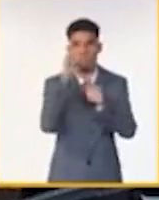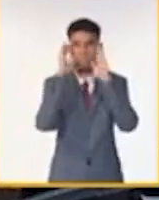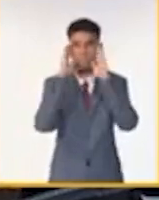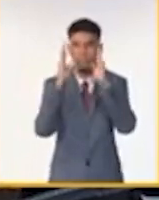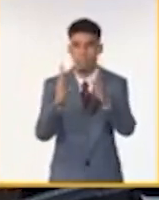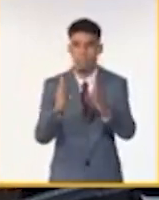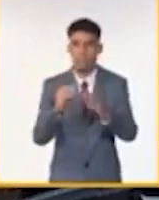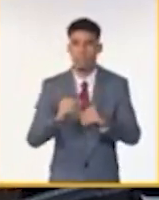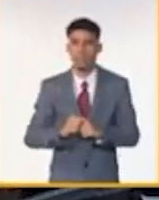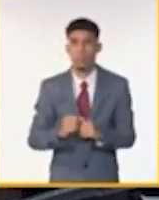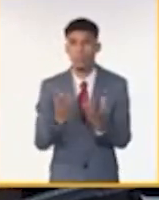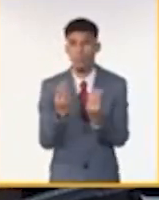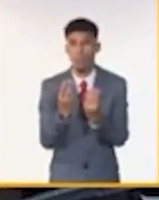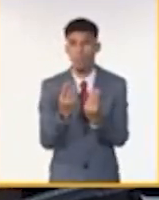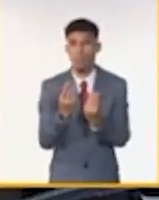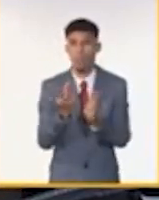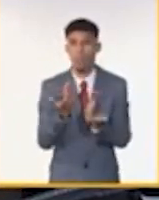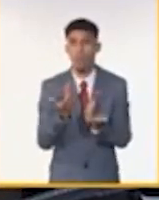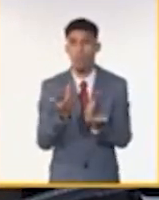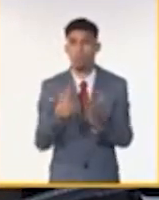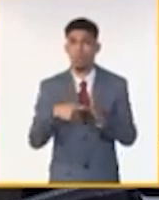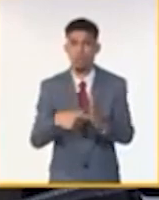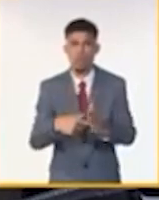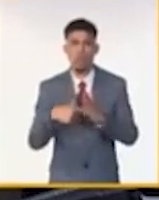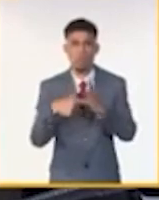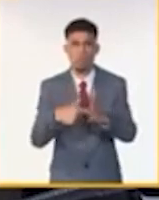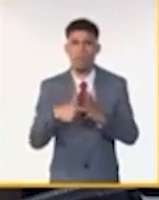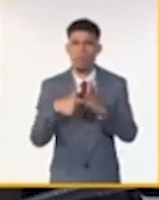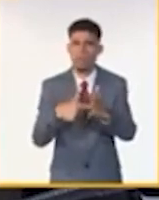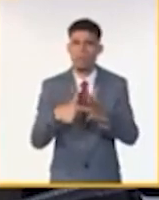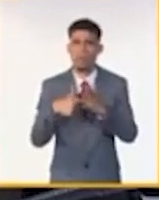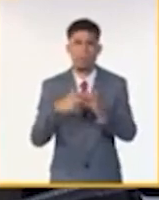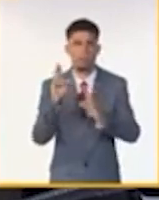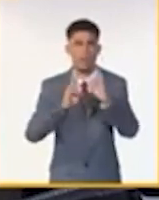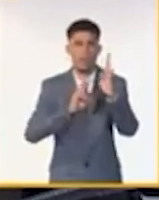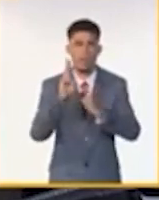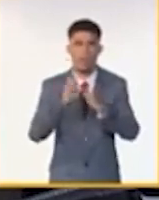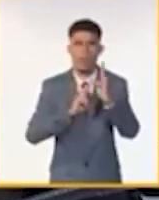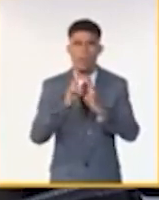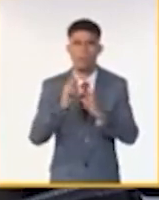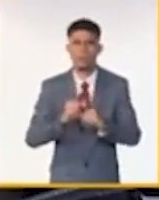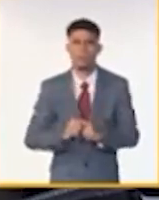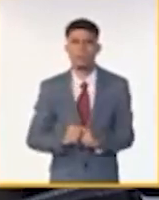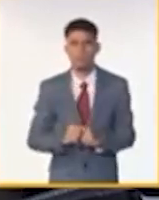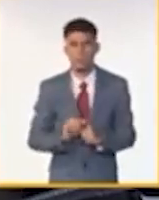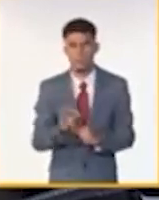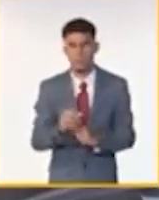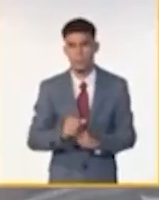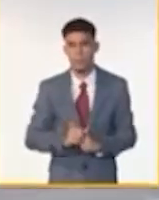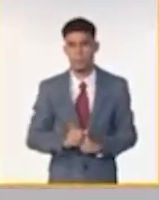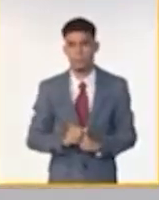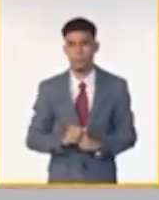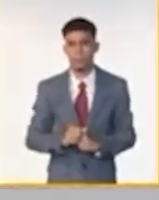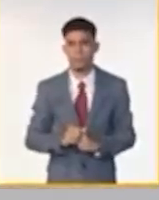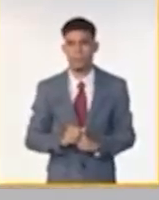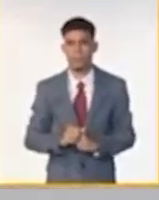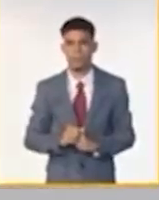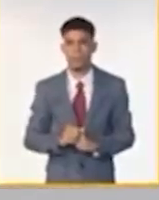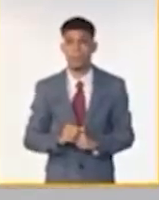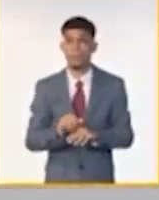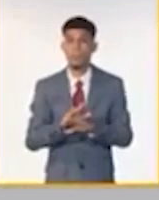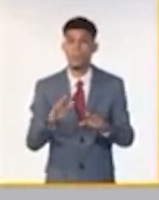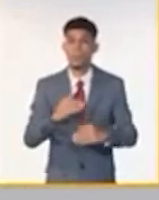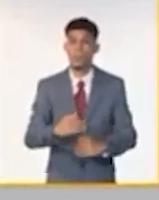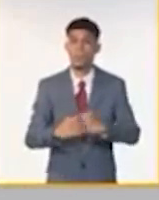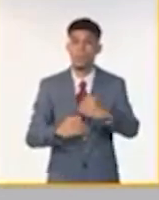y también ha motivado una nueva versión del documento que se circulará está en proceso